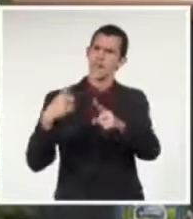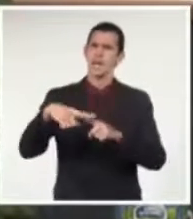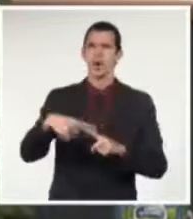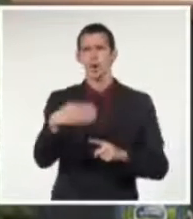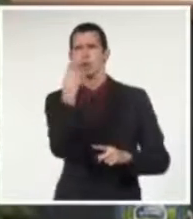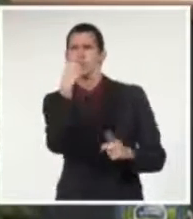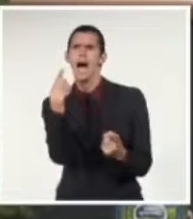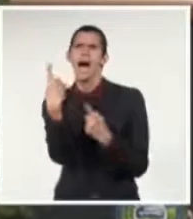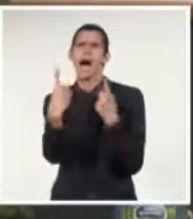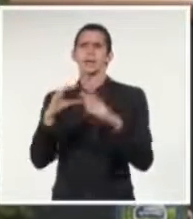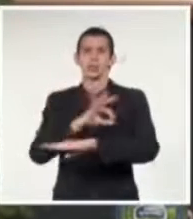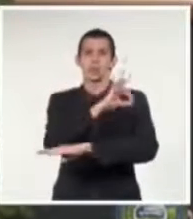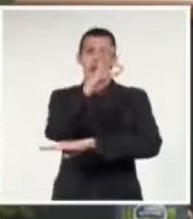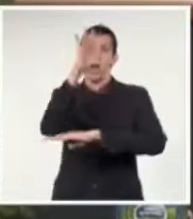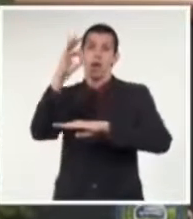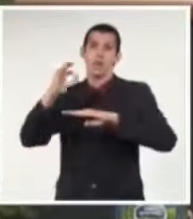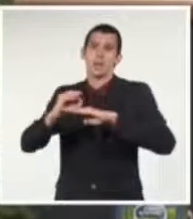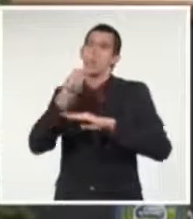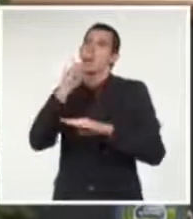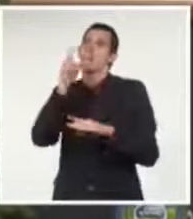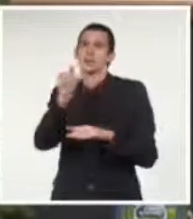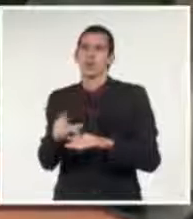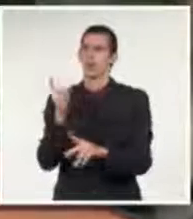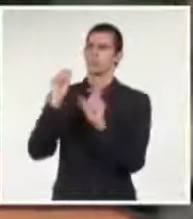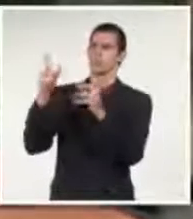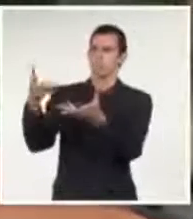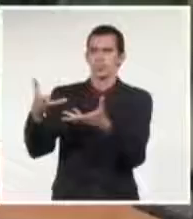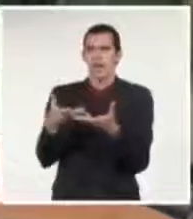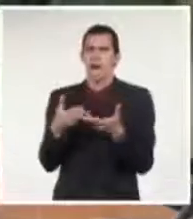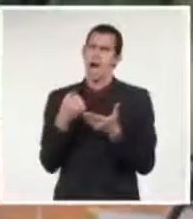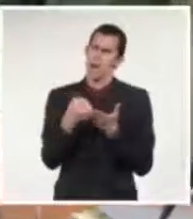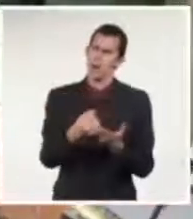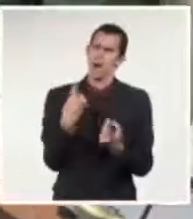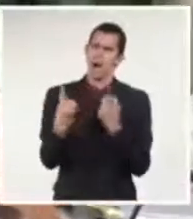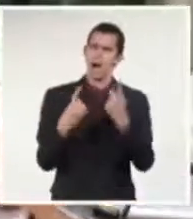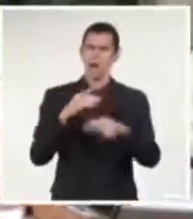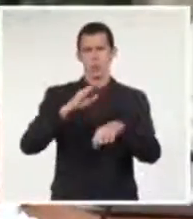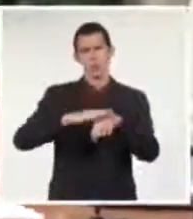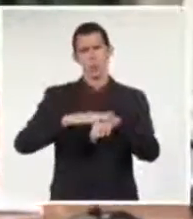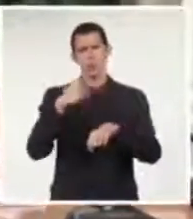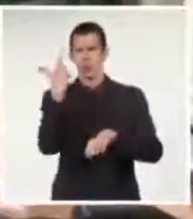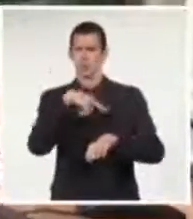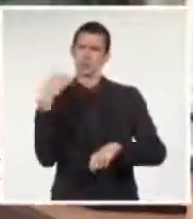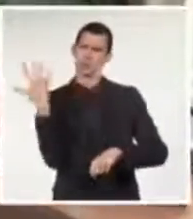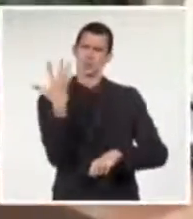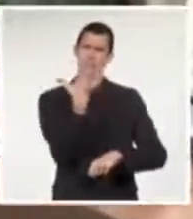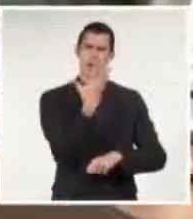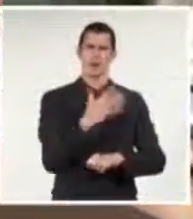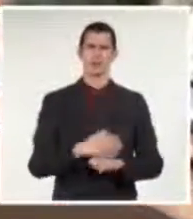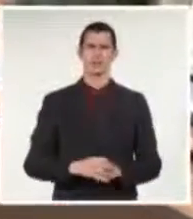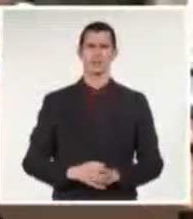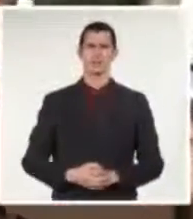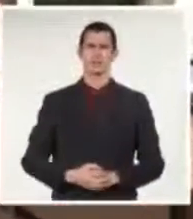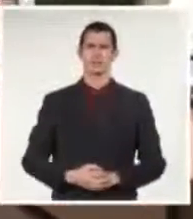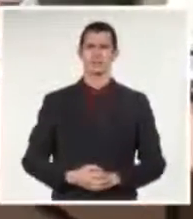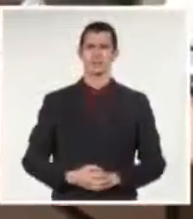las afectaciones causadas por el huracán. Wilmer Rodríguez Fernández, Sistema Informativo de la Televisión Cubana.